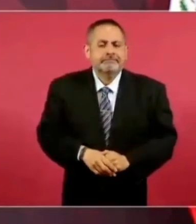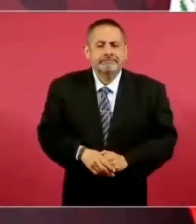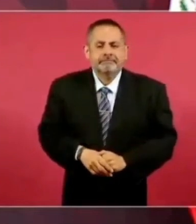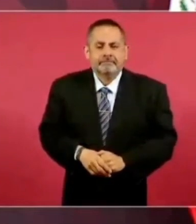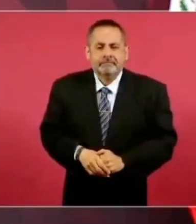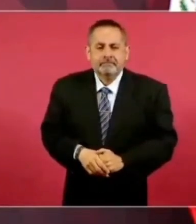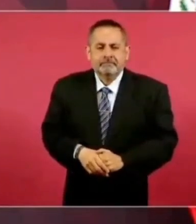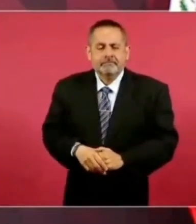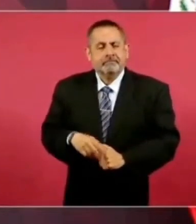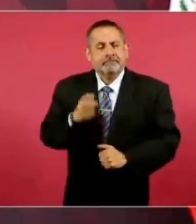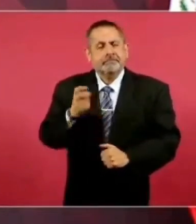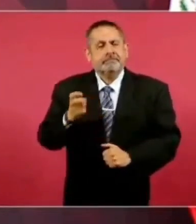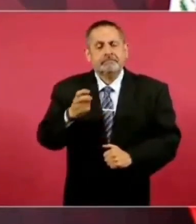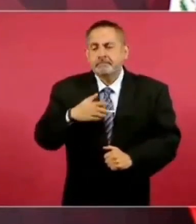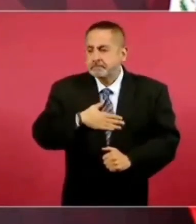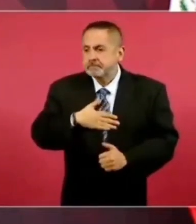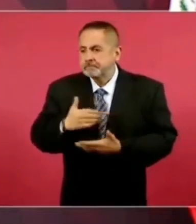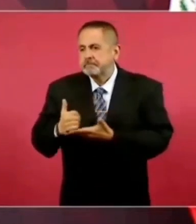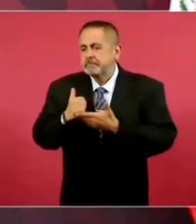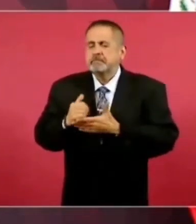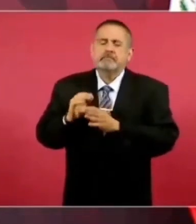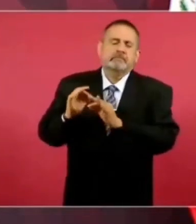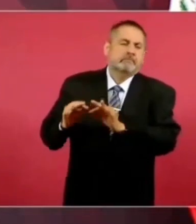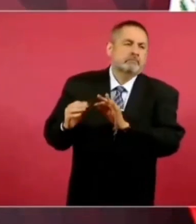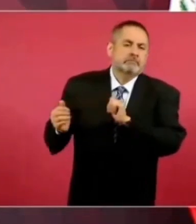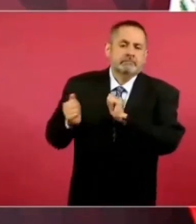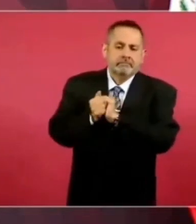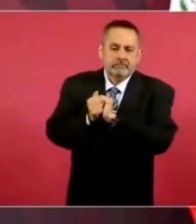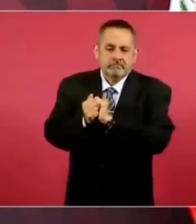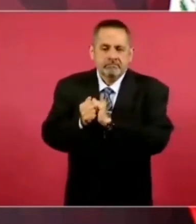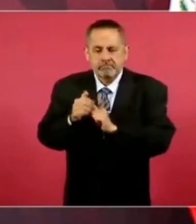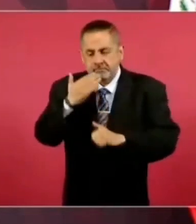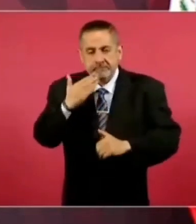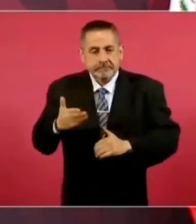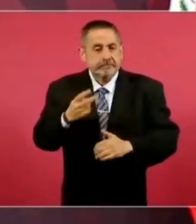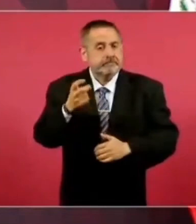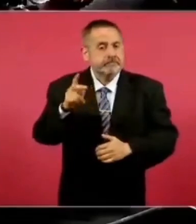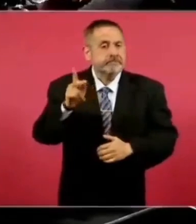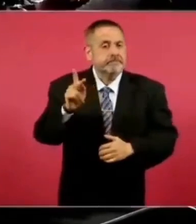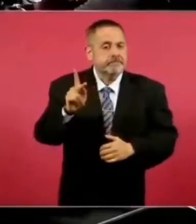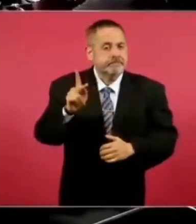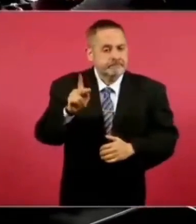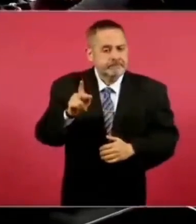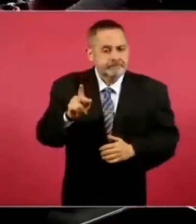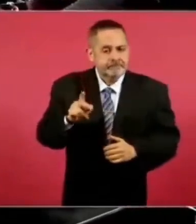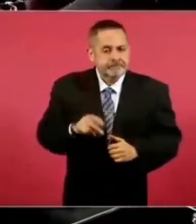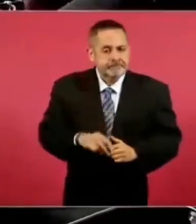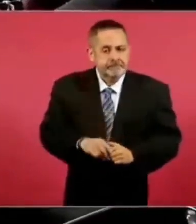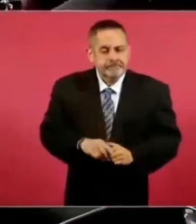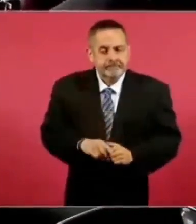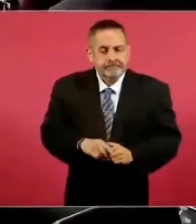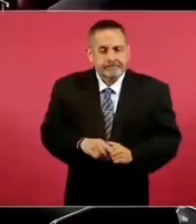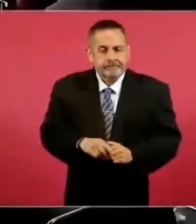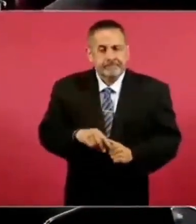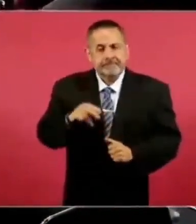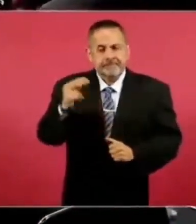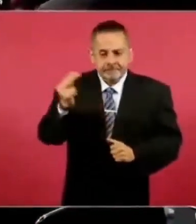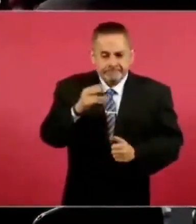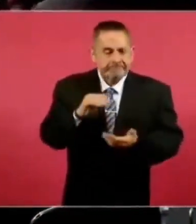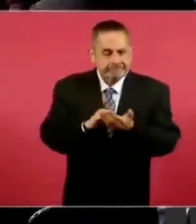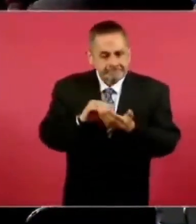y eso nos ayuda, ¿no? Pero sí se tiene que